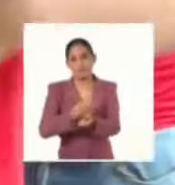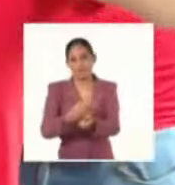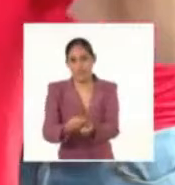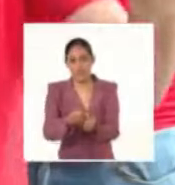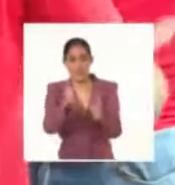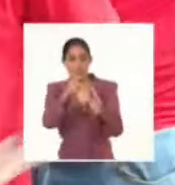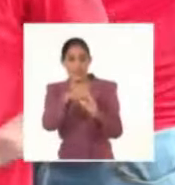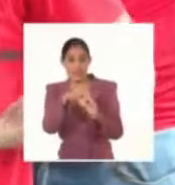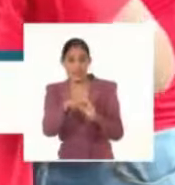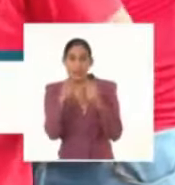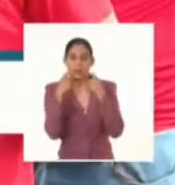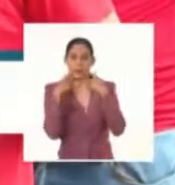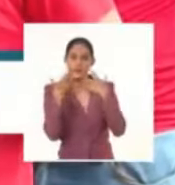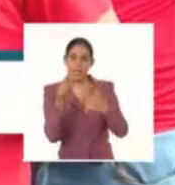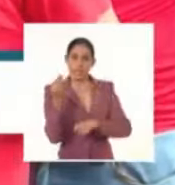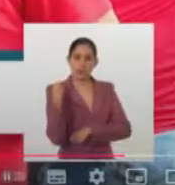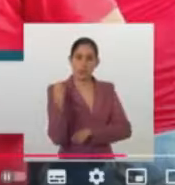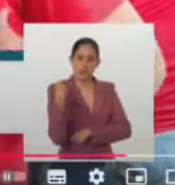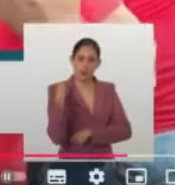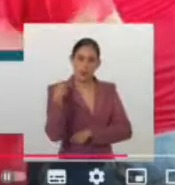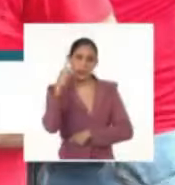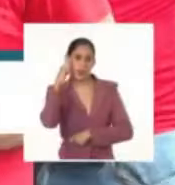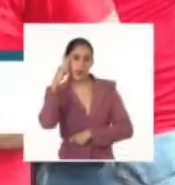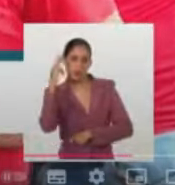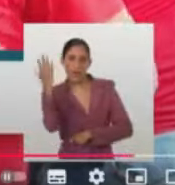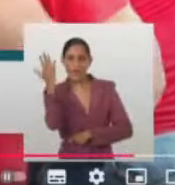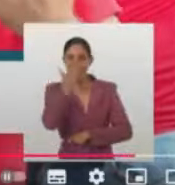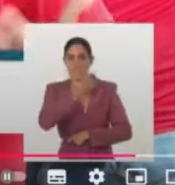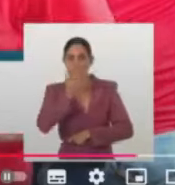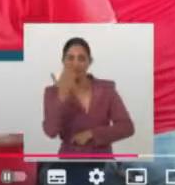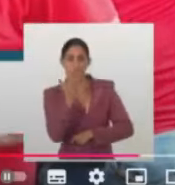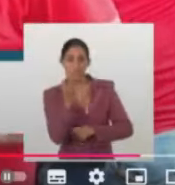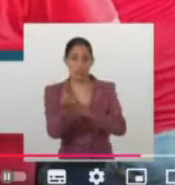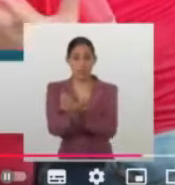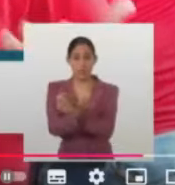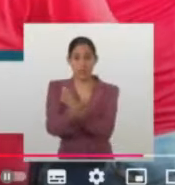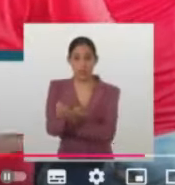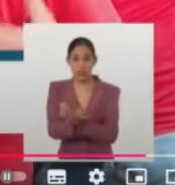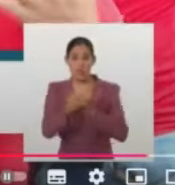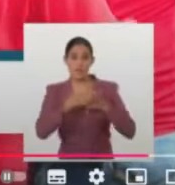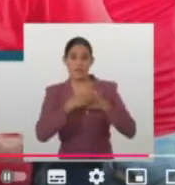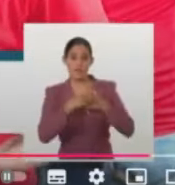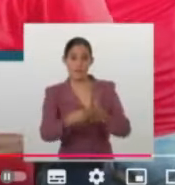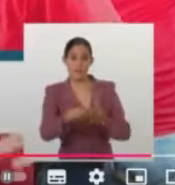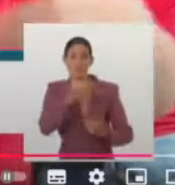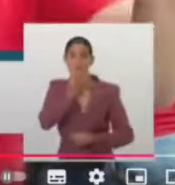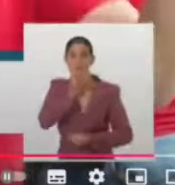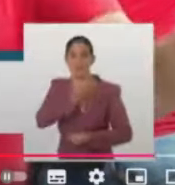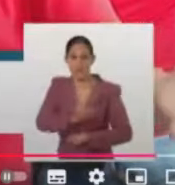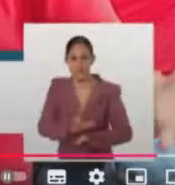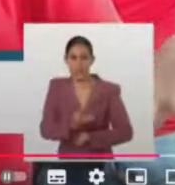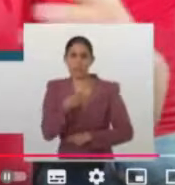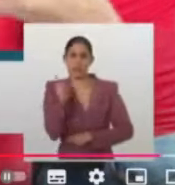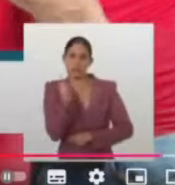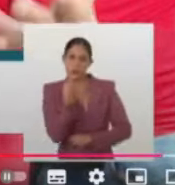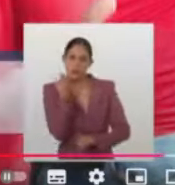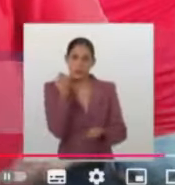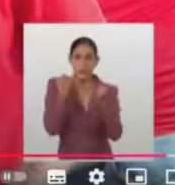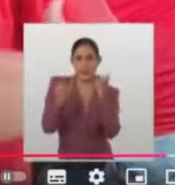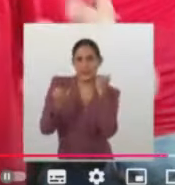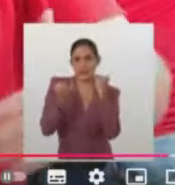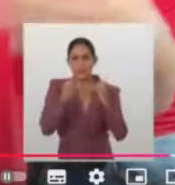las cosas que Fidel, nuestro líder histórico, nos inculcó y nos enseñó y nos marca y nos identifica para el mundo.